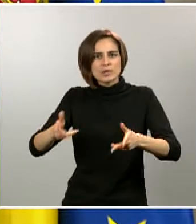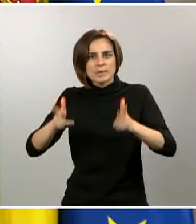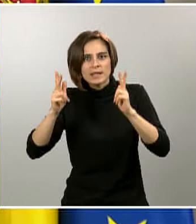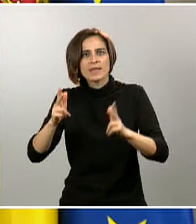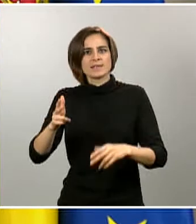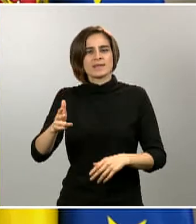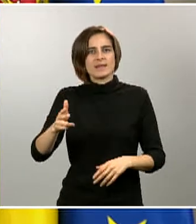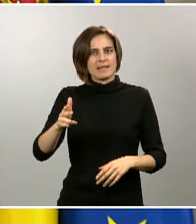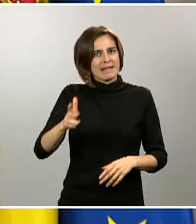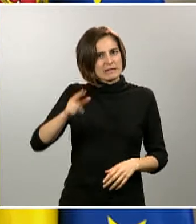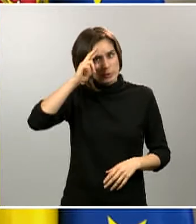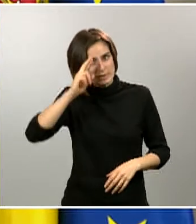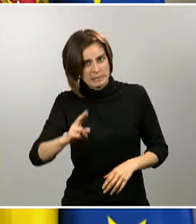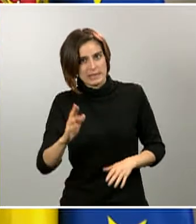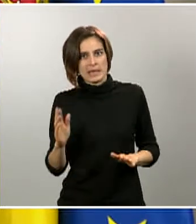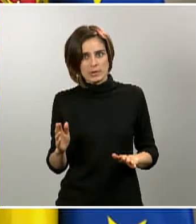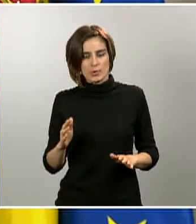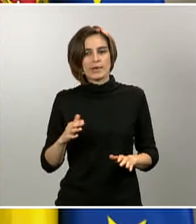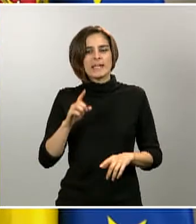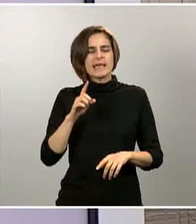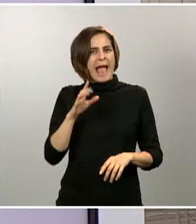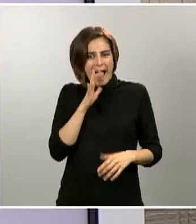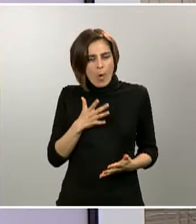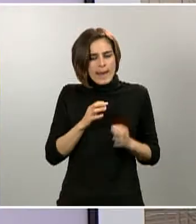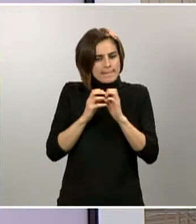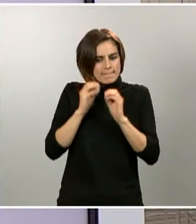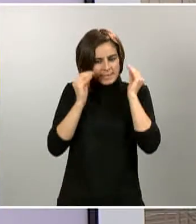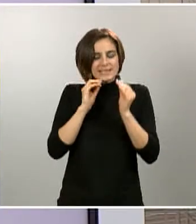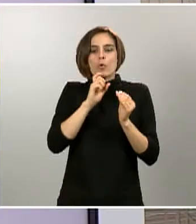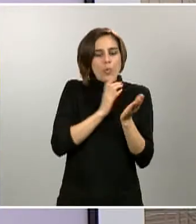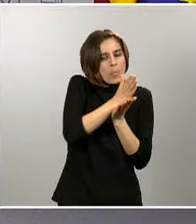No podemos ni debemos decir nada más en esta fase, más que recordar que seguimos en fase de confinamiento.